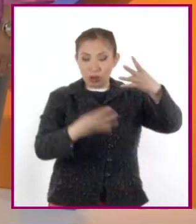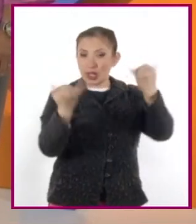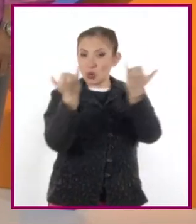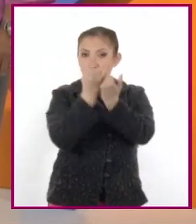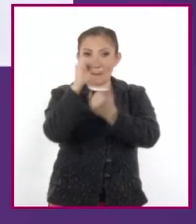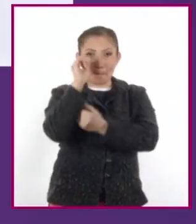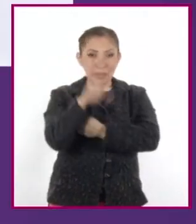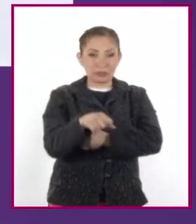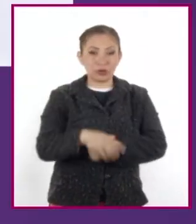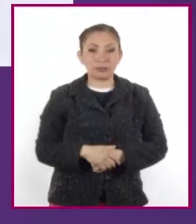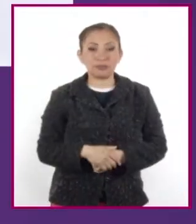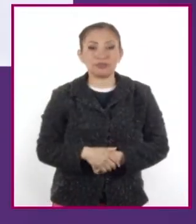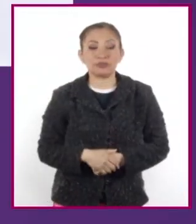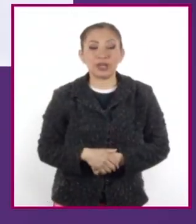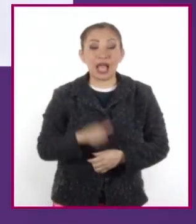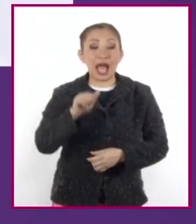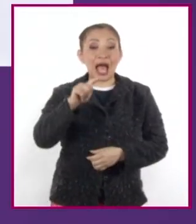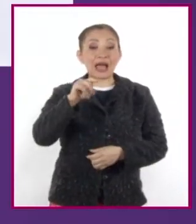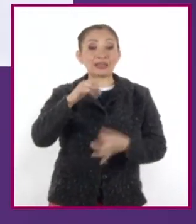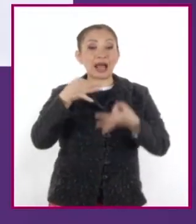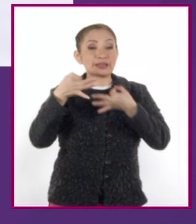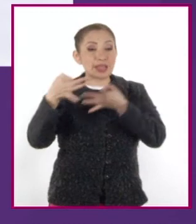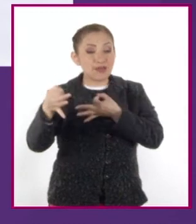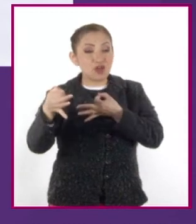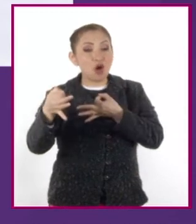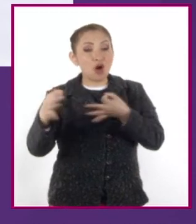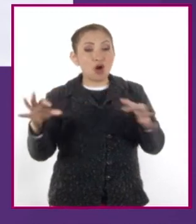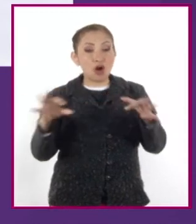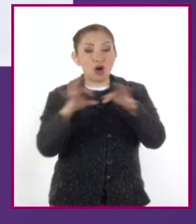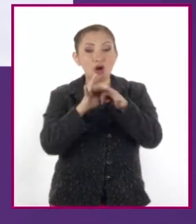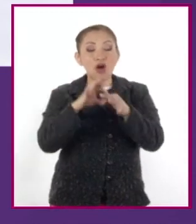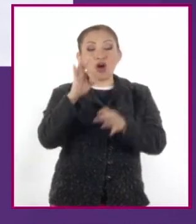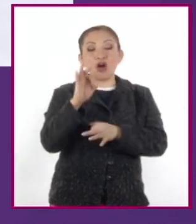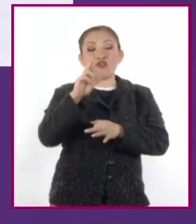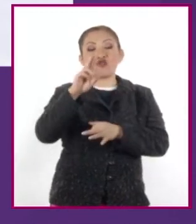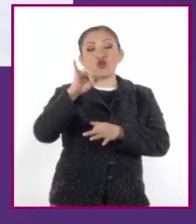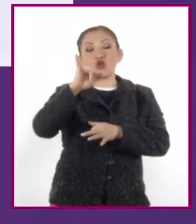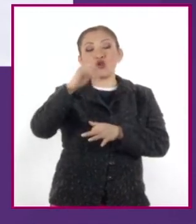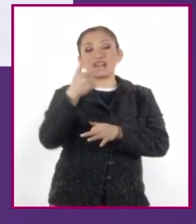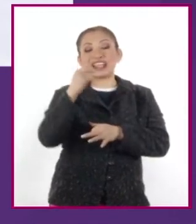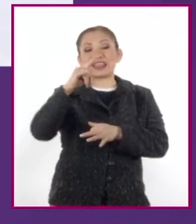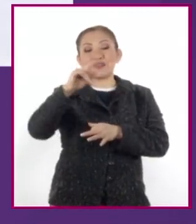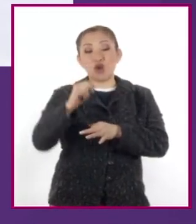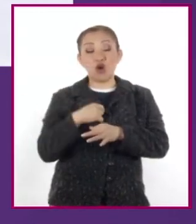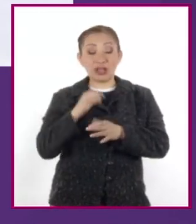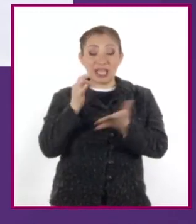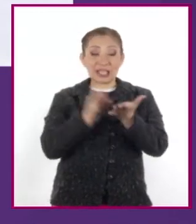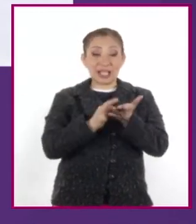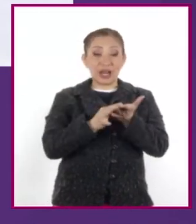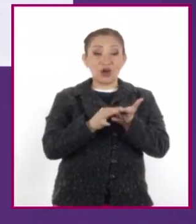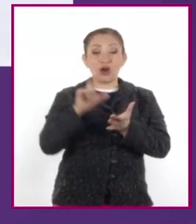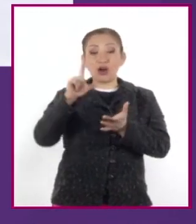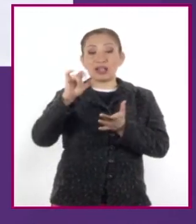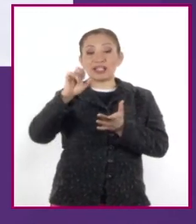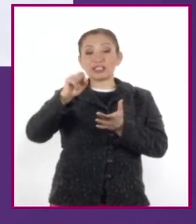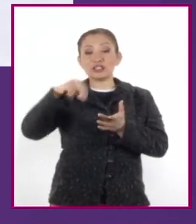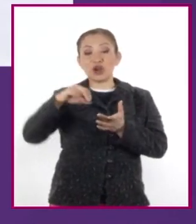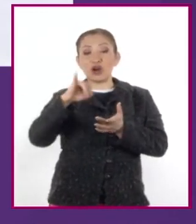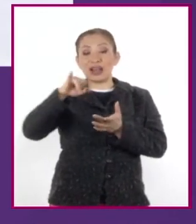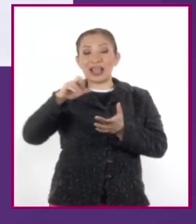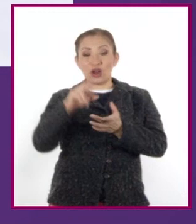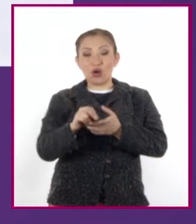distribución. Atractivo rima con fugitivo y acero con lisonjero.